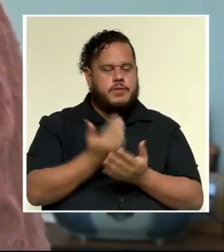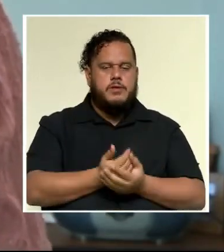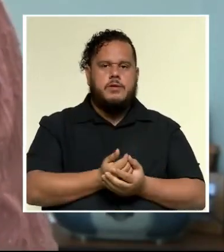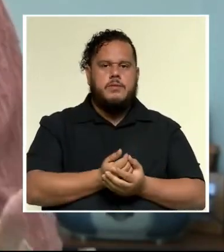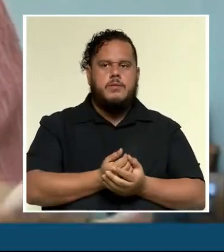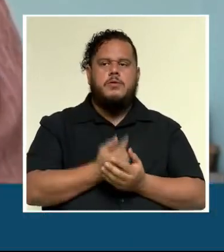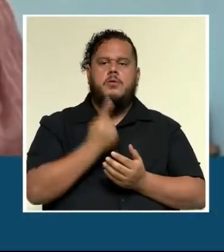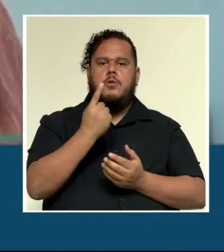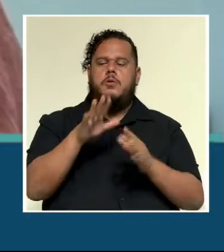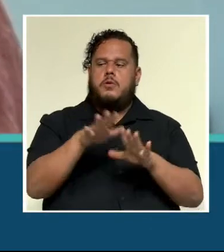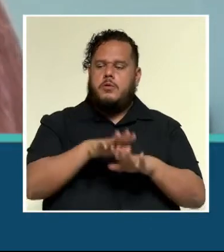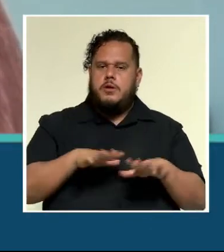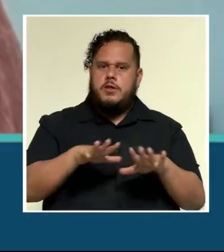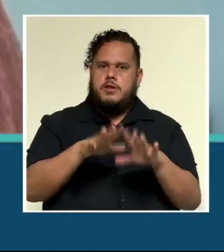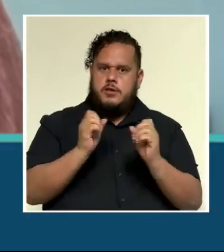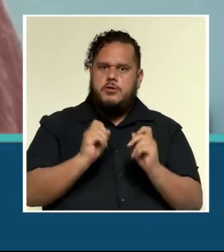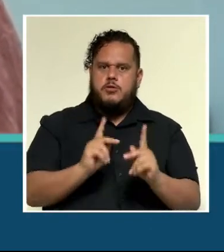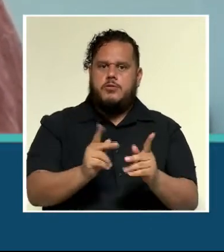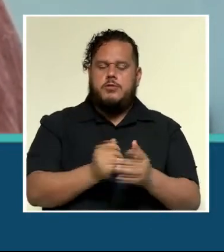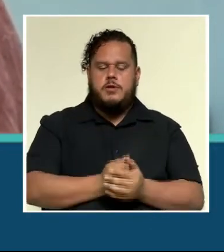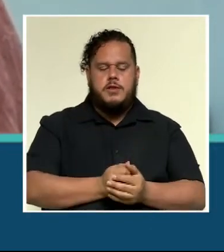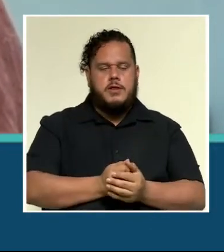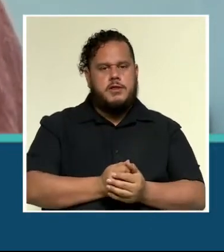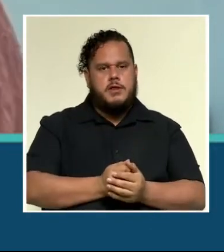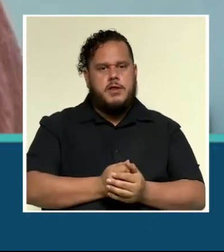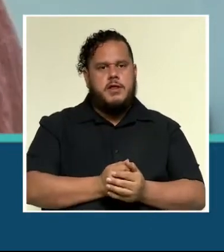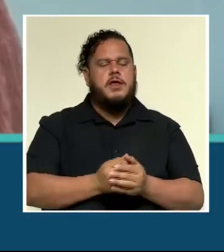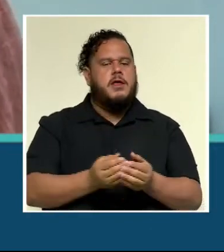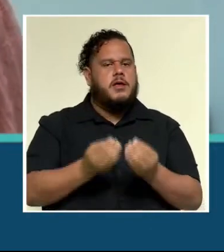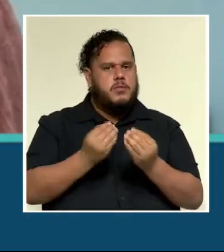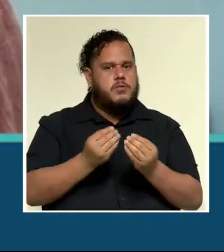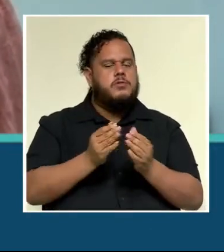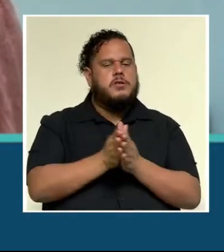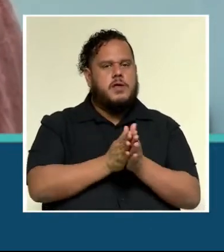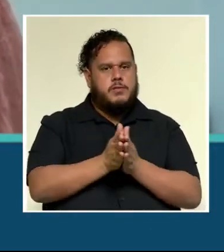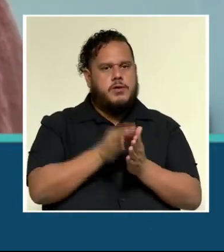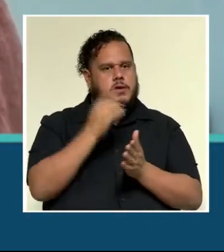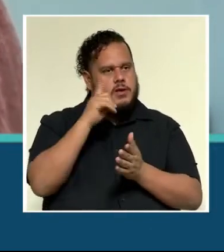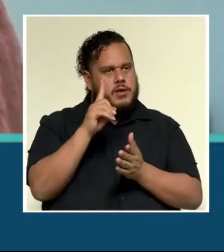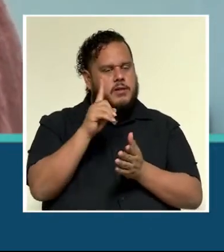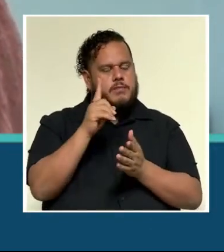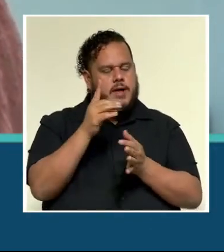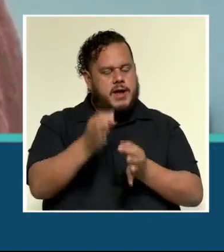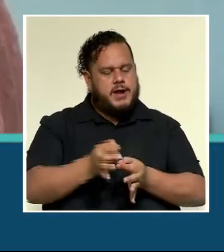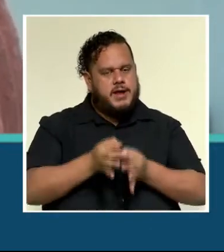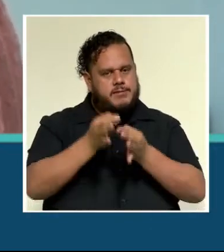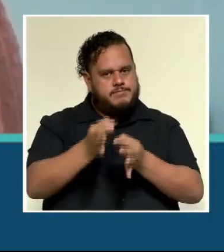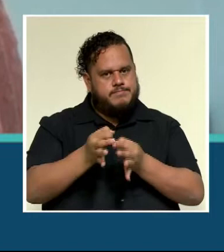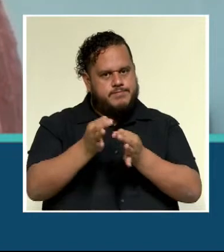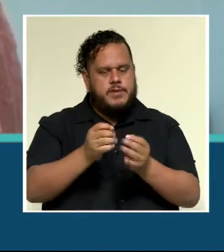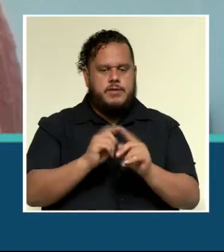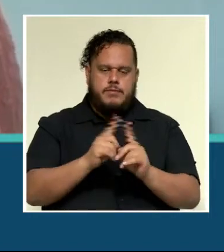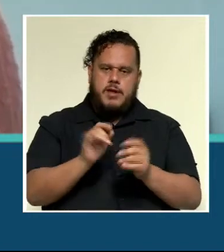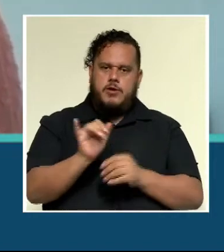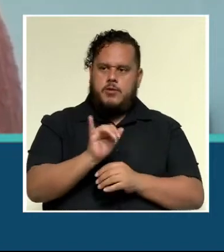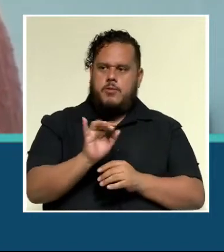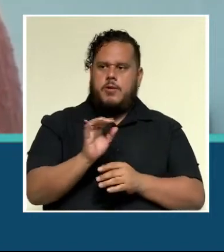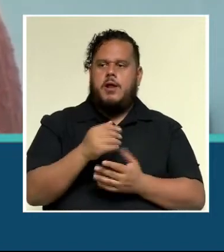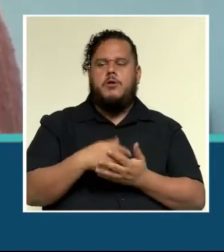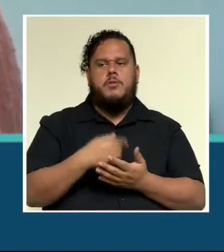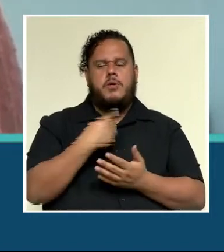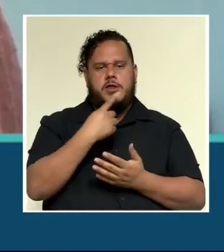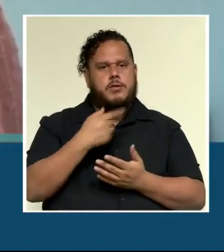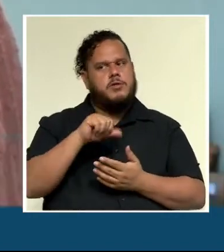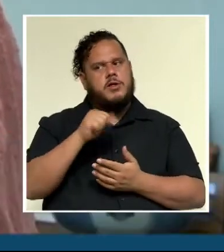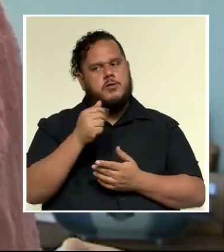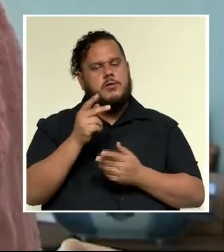un escenario de oportunidades que muchos han aprovechado para salir adelante. No en vano, como lo he dicho en otras ocasiones, le